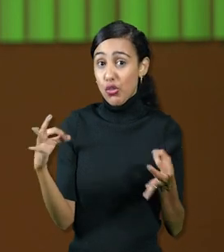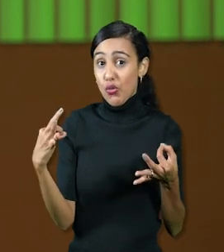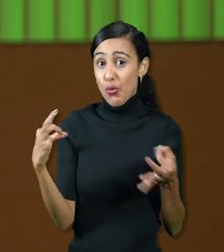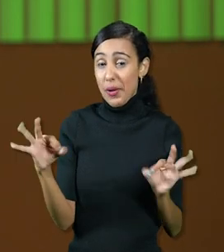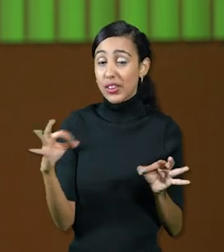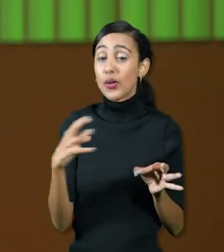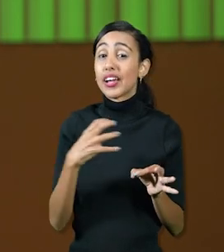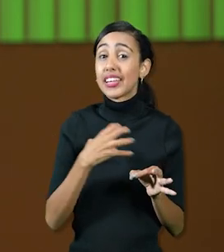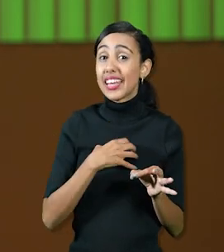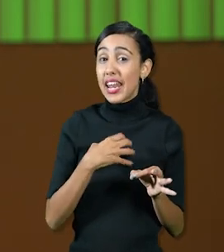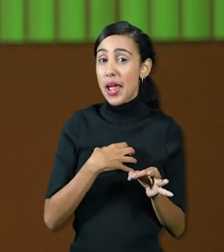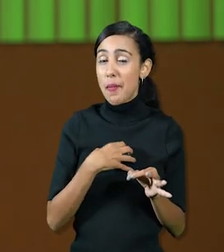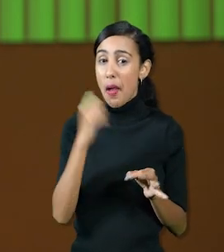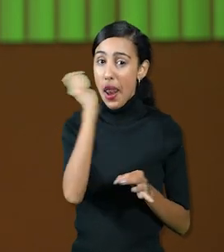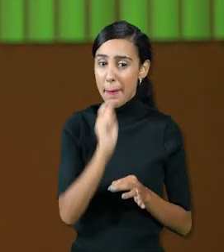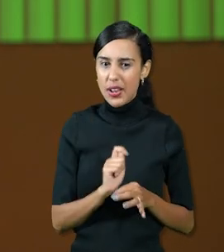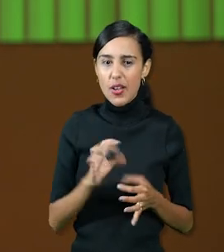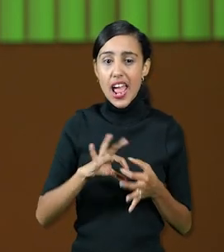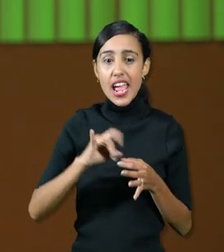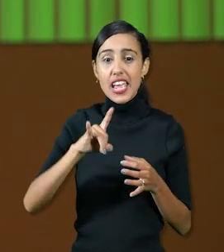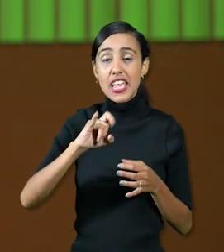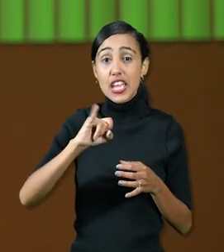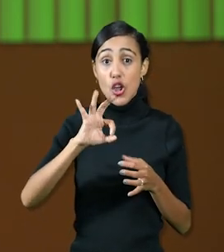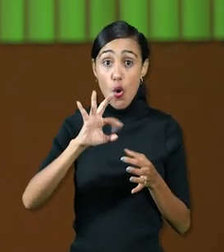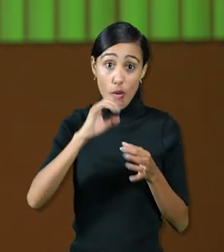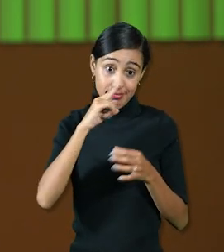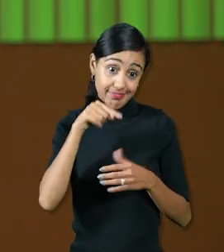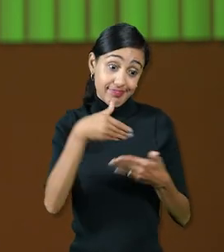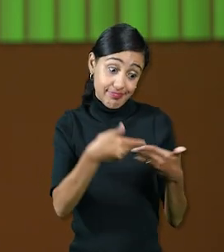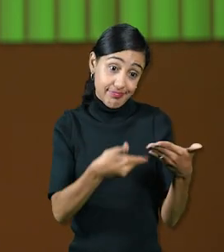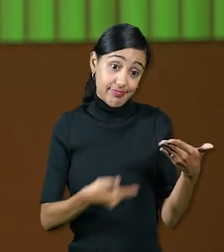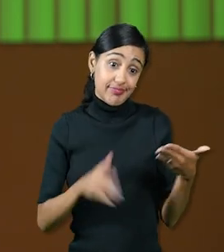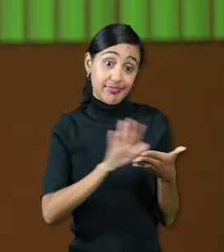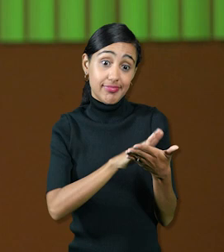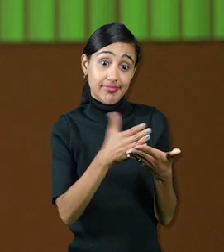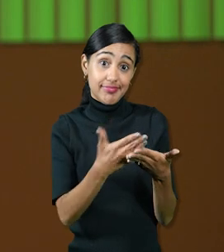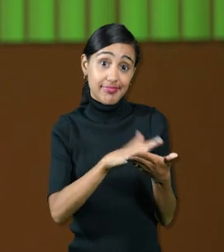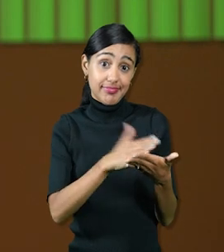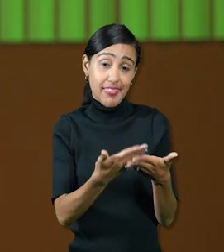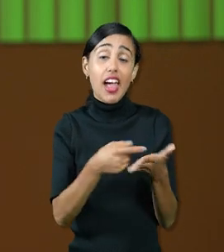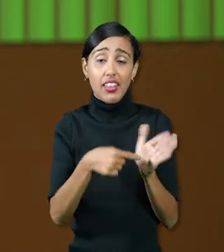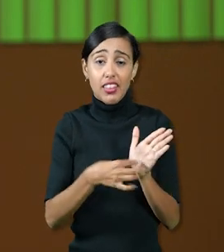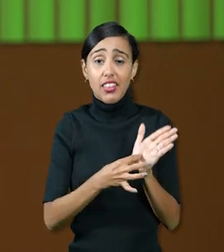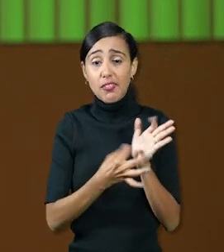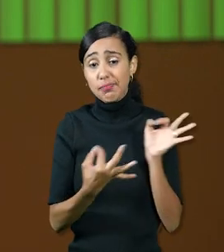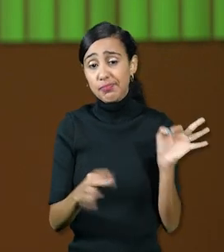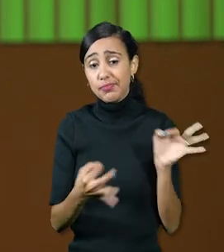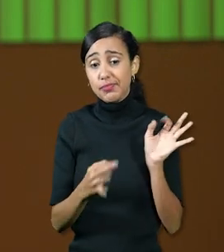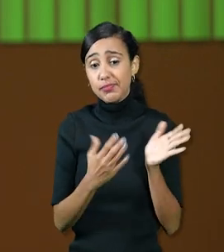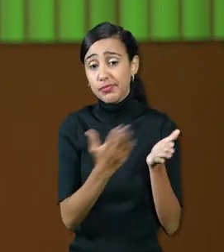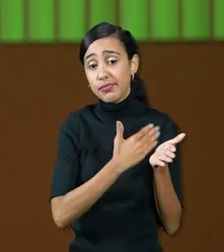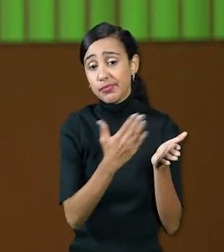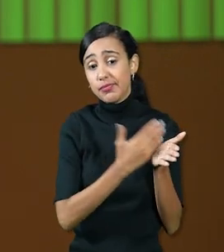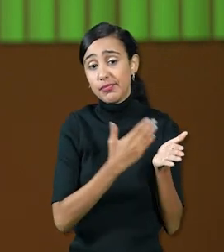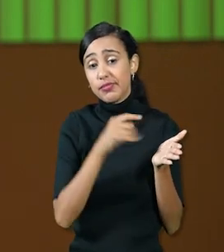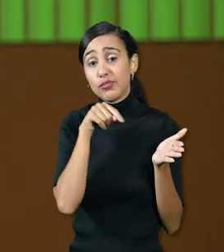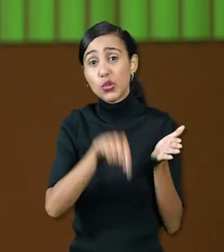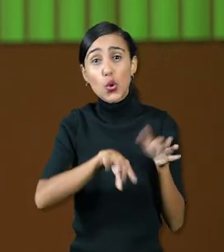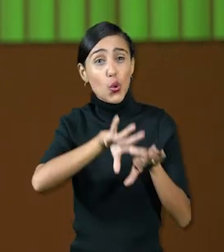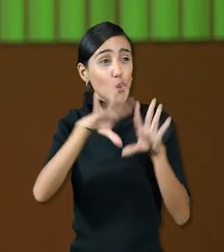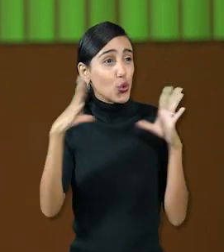en una película es el guión. Y bueno, el guión es este documento que es donde están